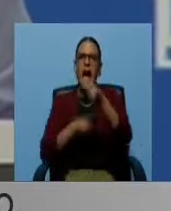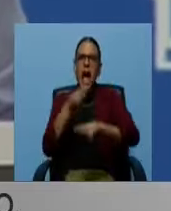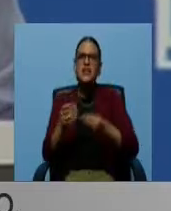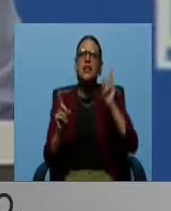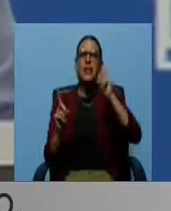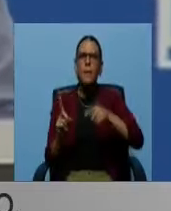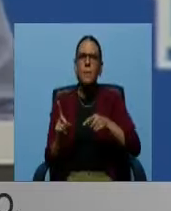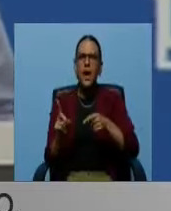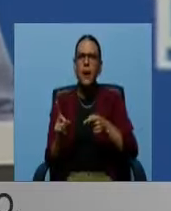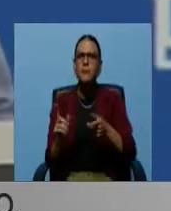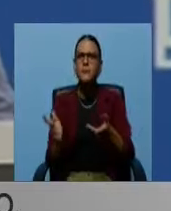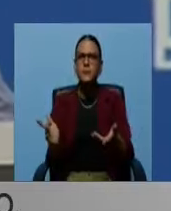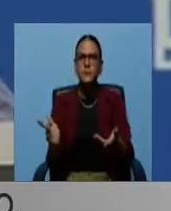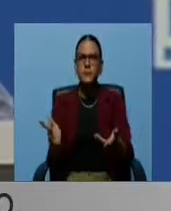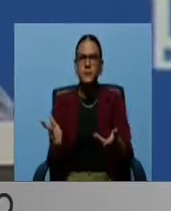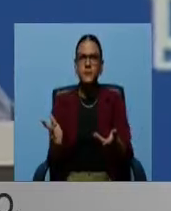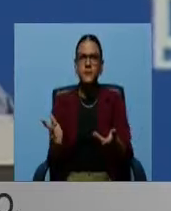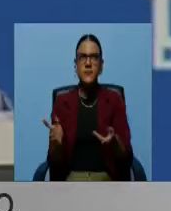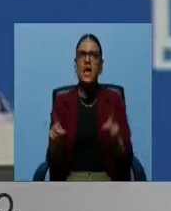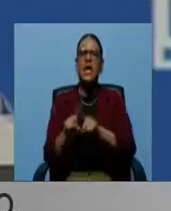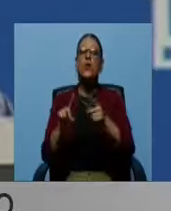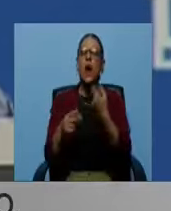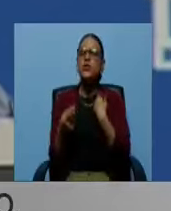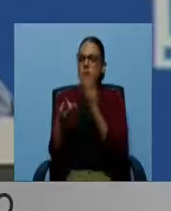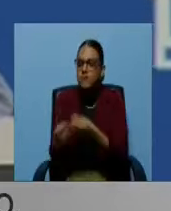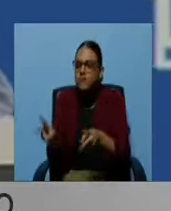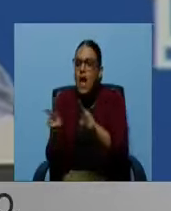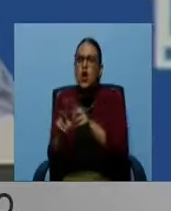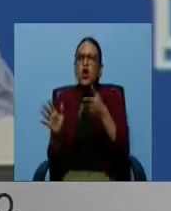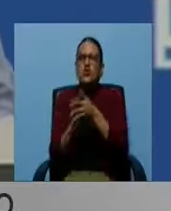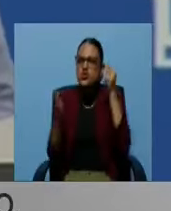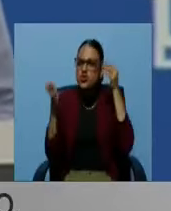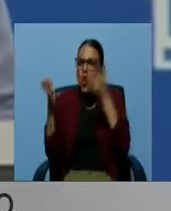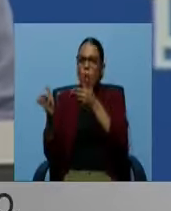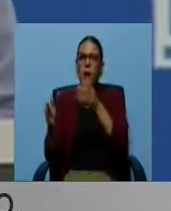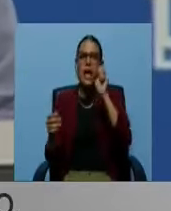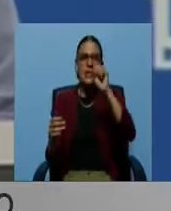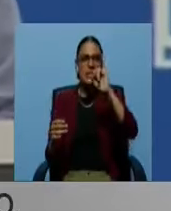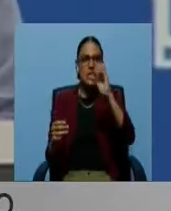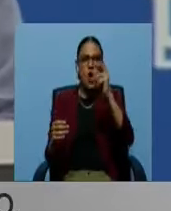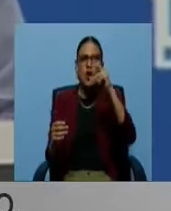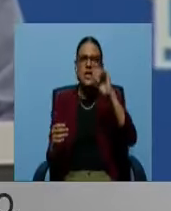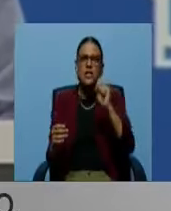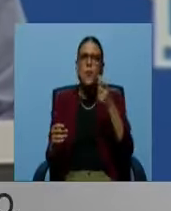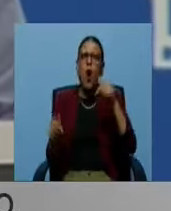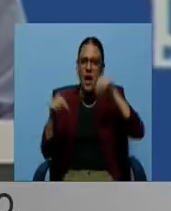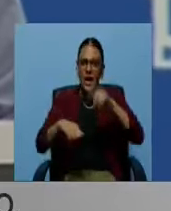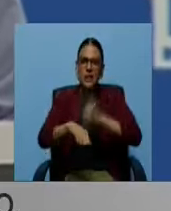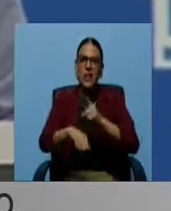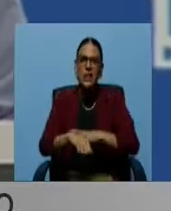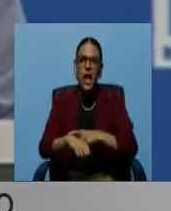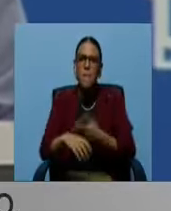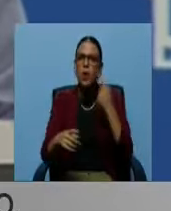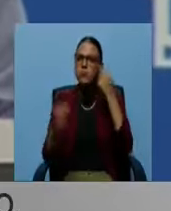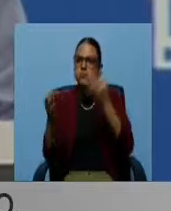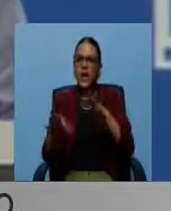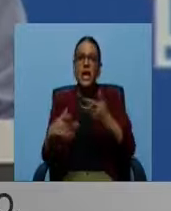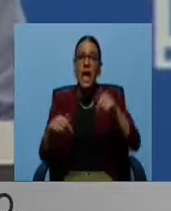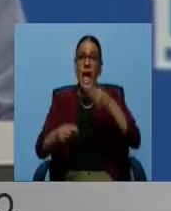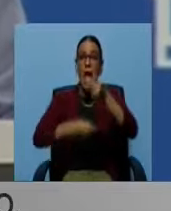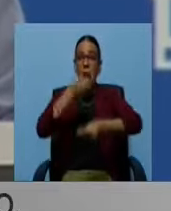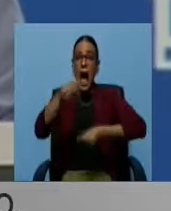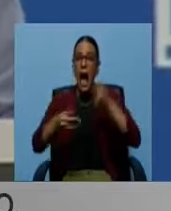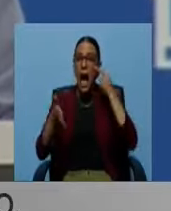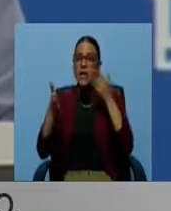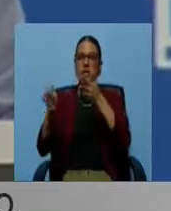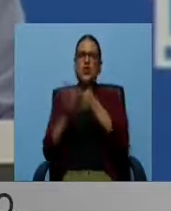ser una reivindicación del sionismo, aún en estos tiempos que el sionismo está haciendo